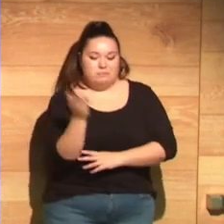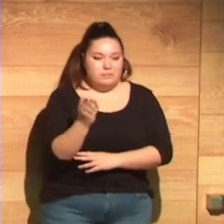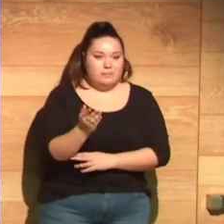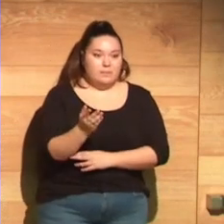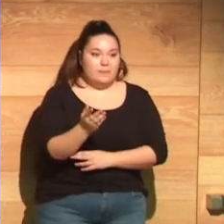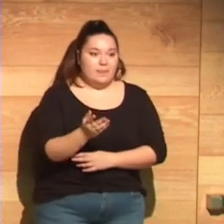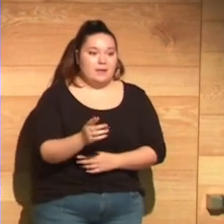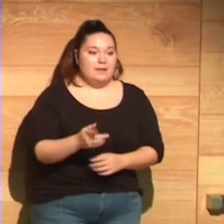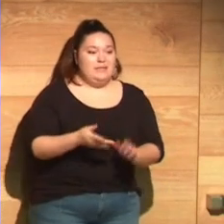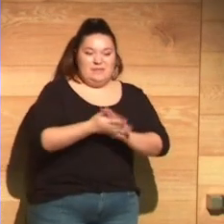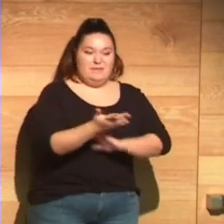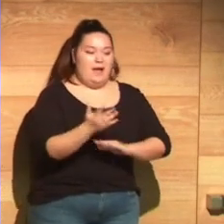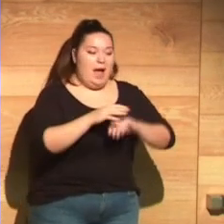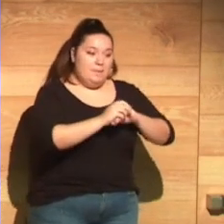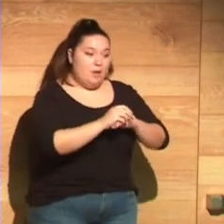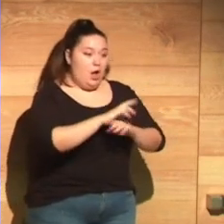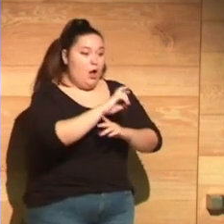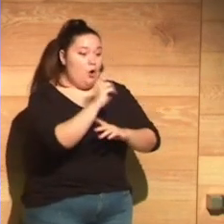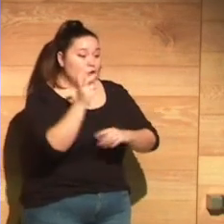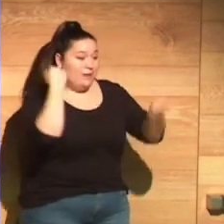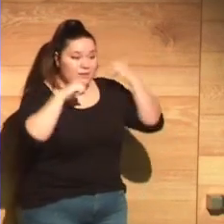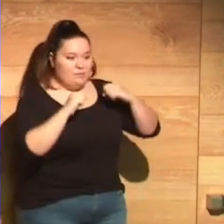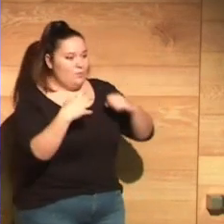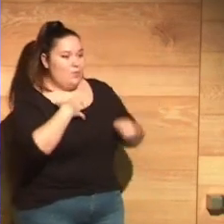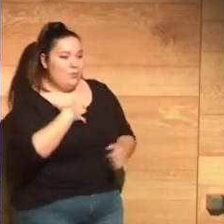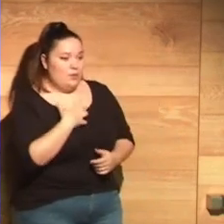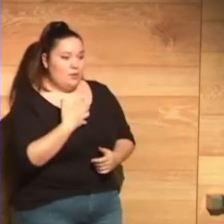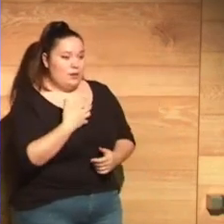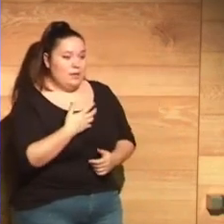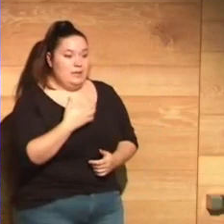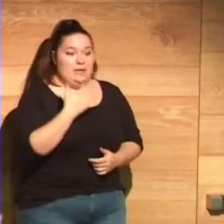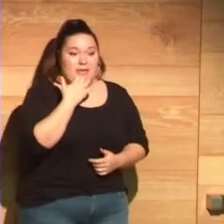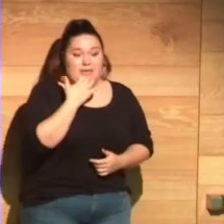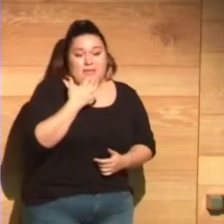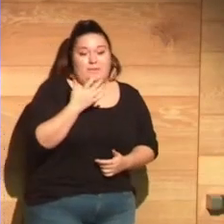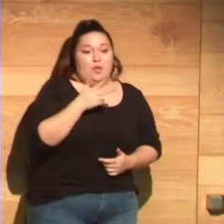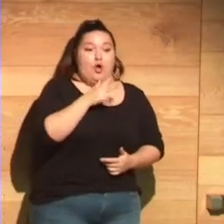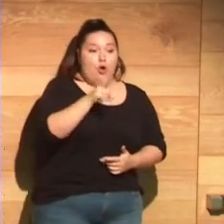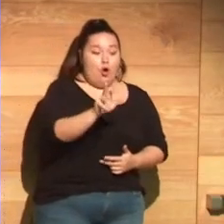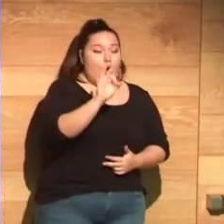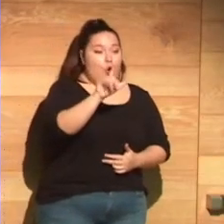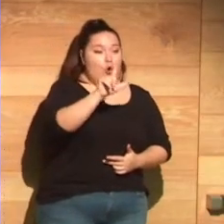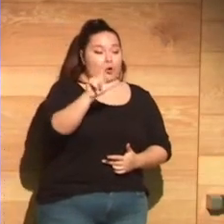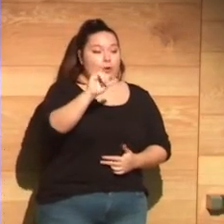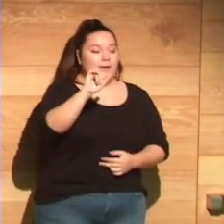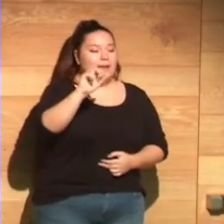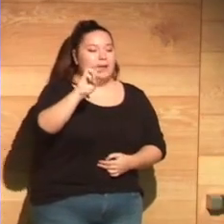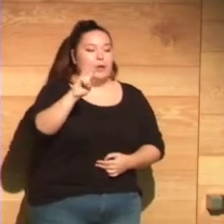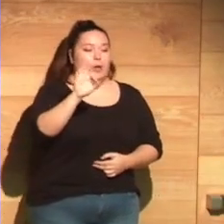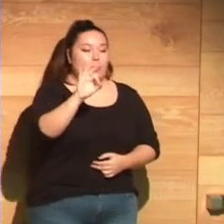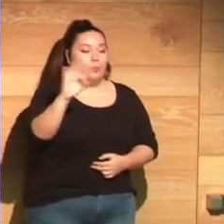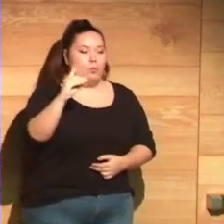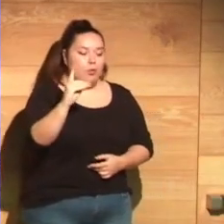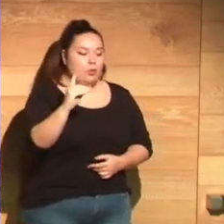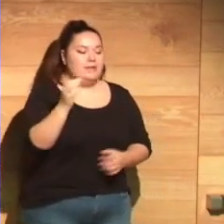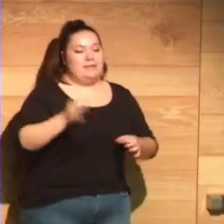poder ser amiga de otras actrices, o sea, como no solo por esa competición que sigue estando en Hollywood de quién es la más guapa, quién es la mejor, o sea, que al